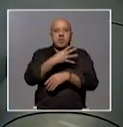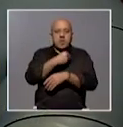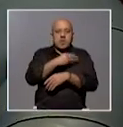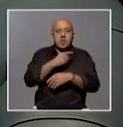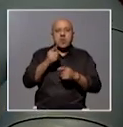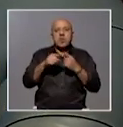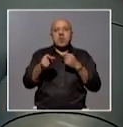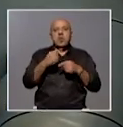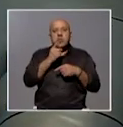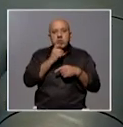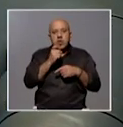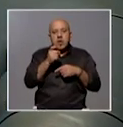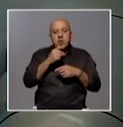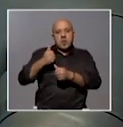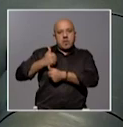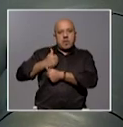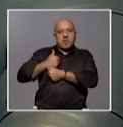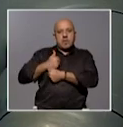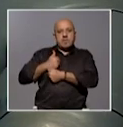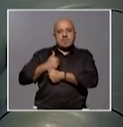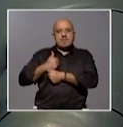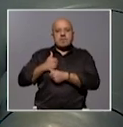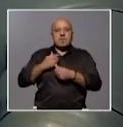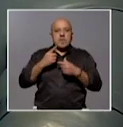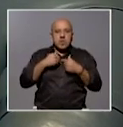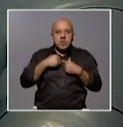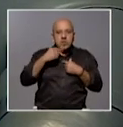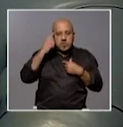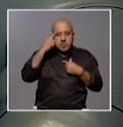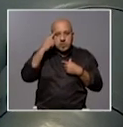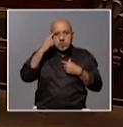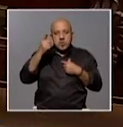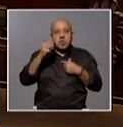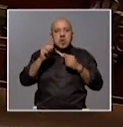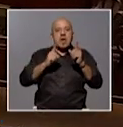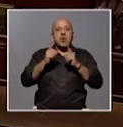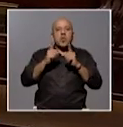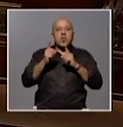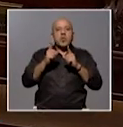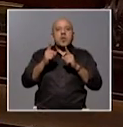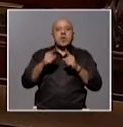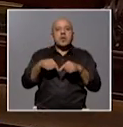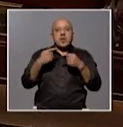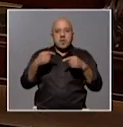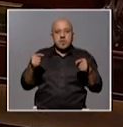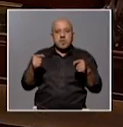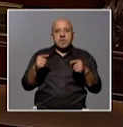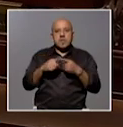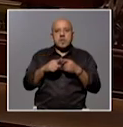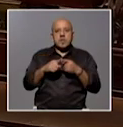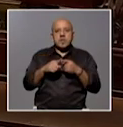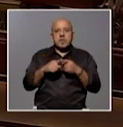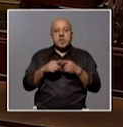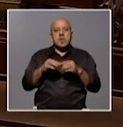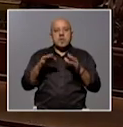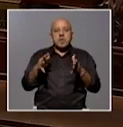las del partido color y cabildo abierto me parece que bueno que algunas de las cuestiones descartadas desglosadas van a